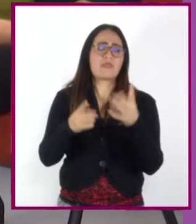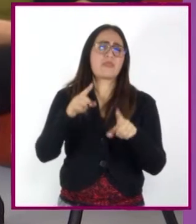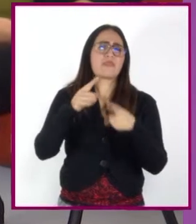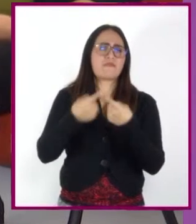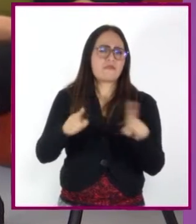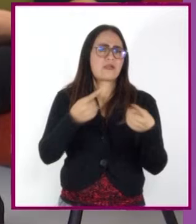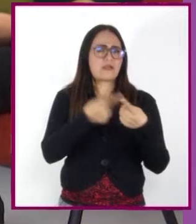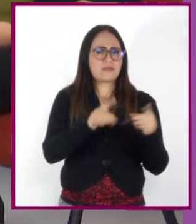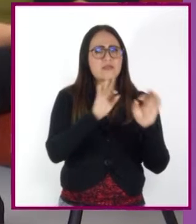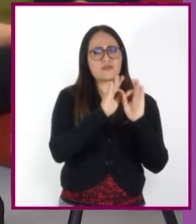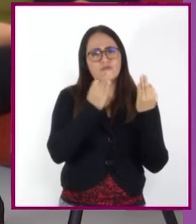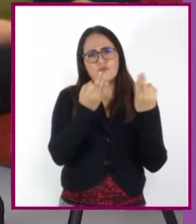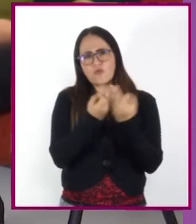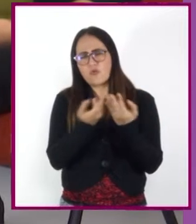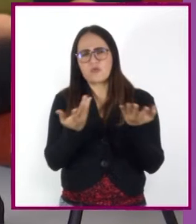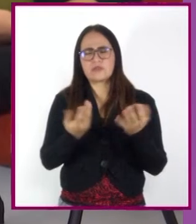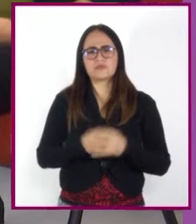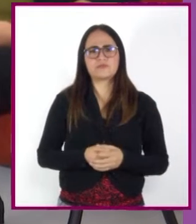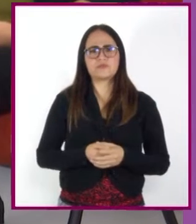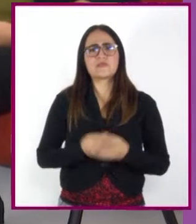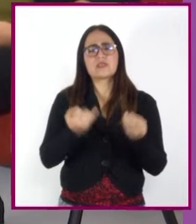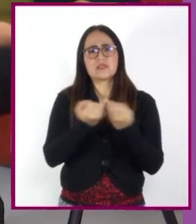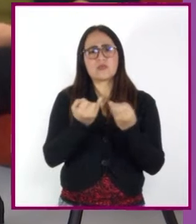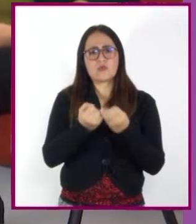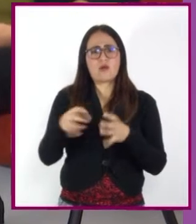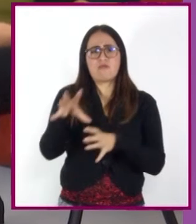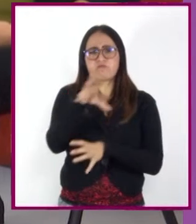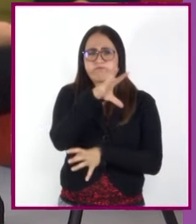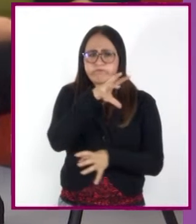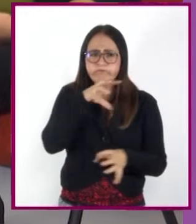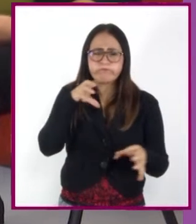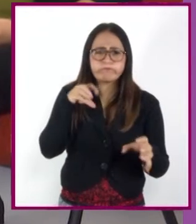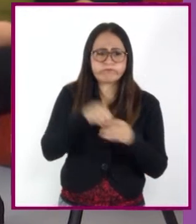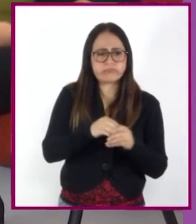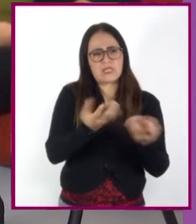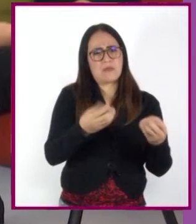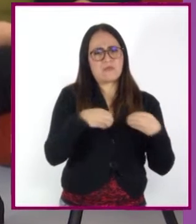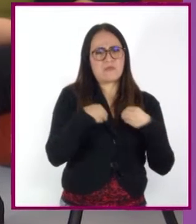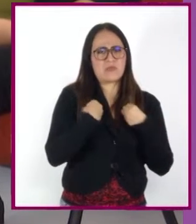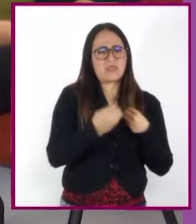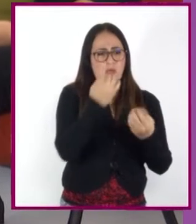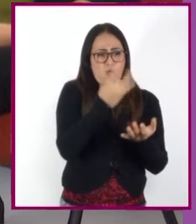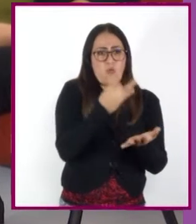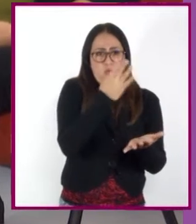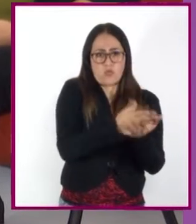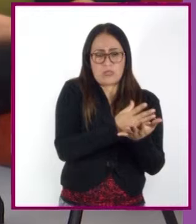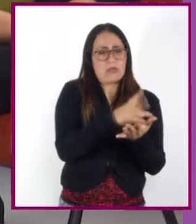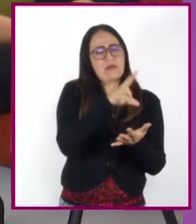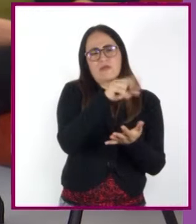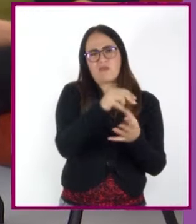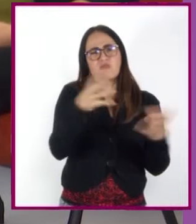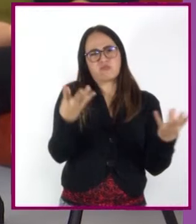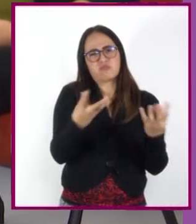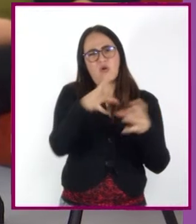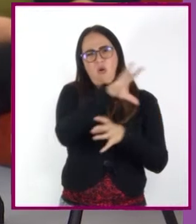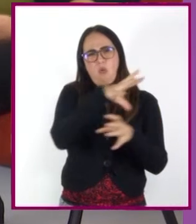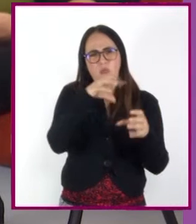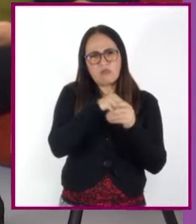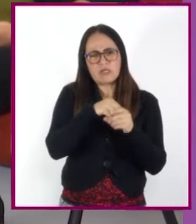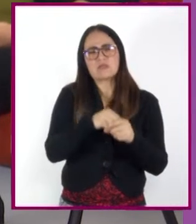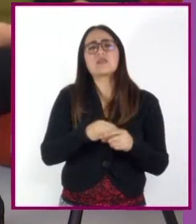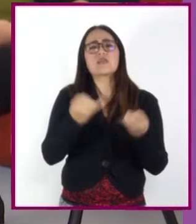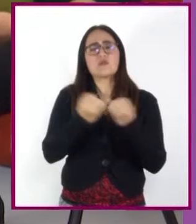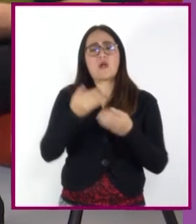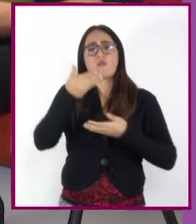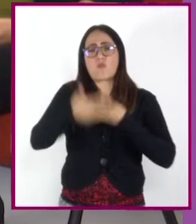diversas formas y modalidades. Es integral porque afecta muchas áreas de la vida de la persona o grupo, y es progresiva, puesto que se